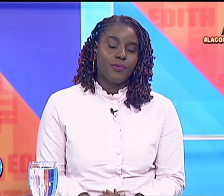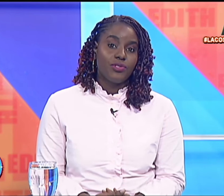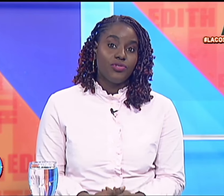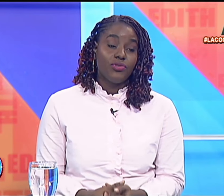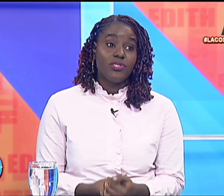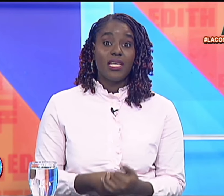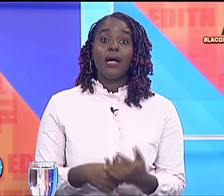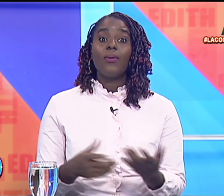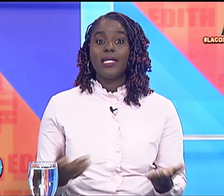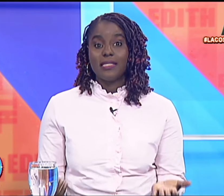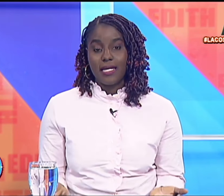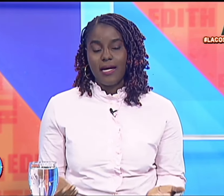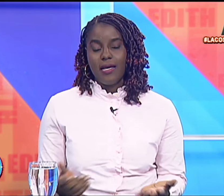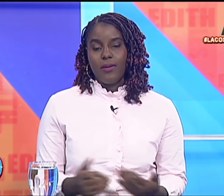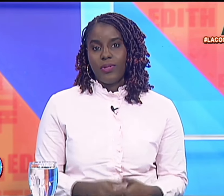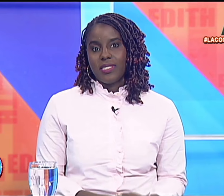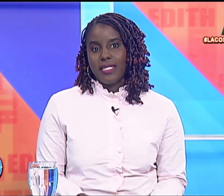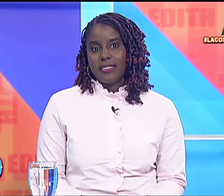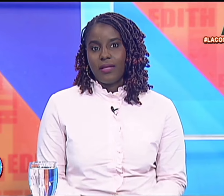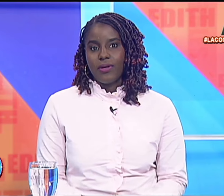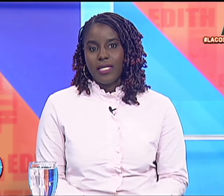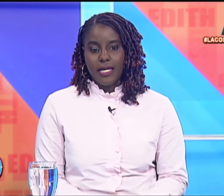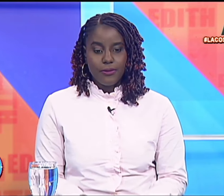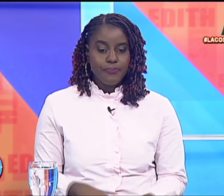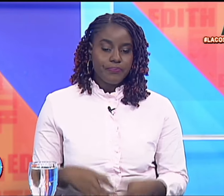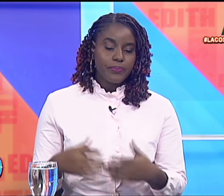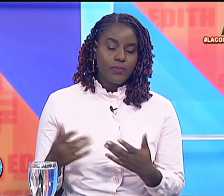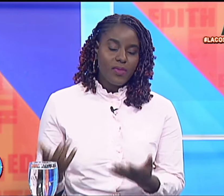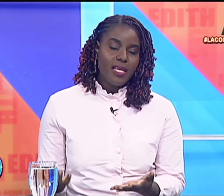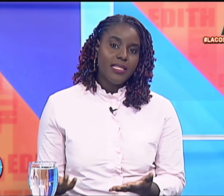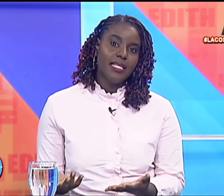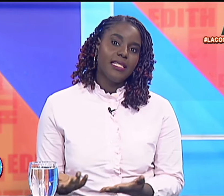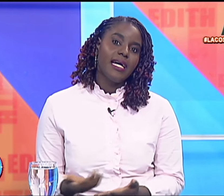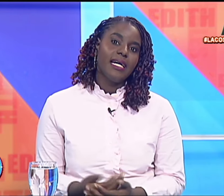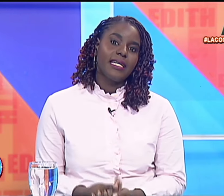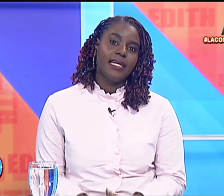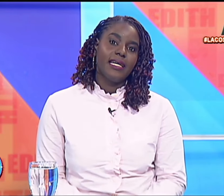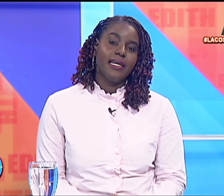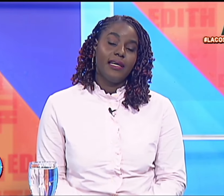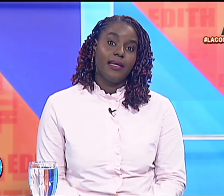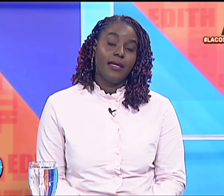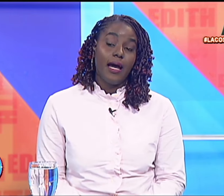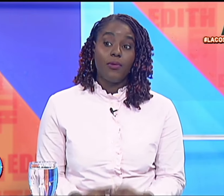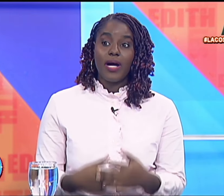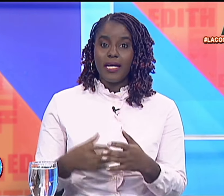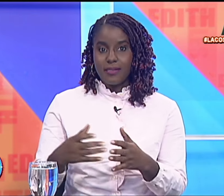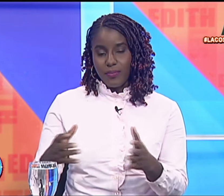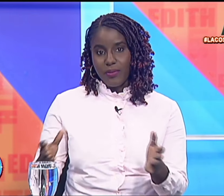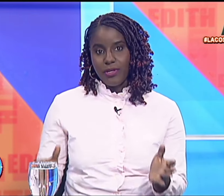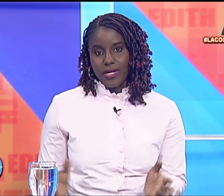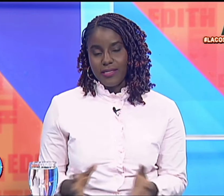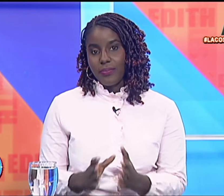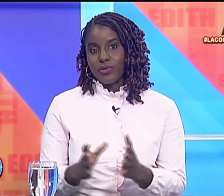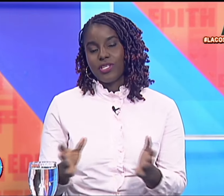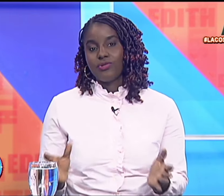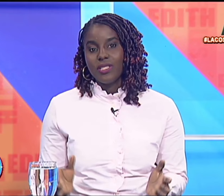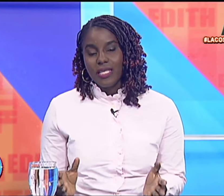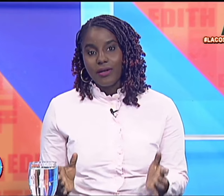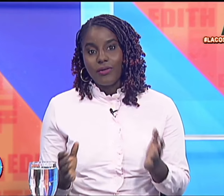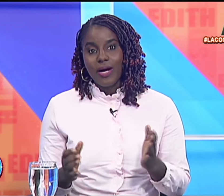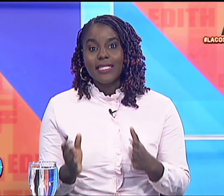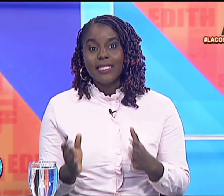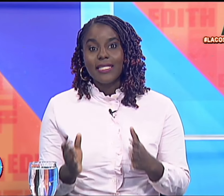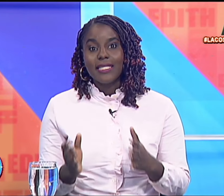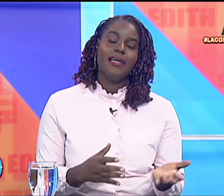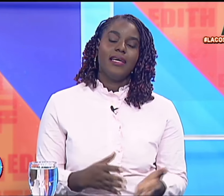esa disposición, sea cual sea, pues el Estado keniano tendrá que abocarse primero a este proceso